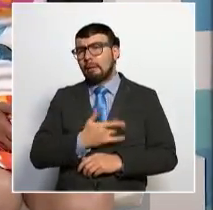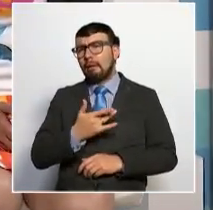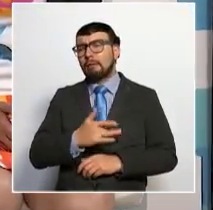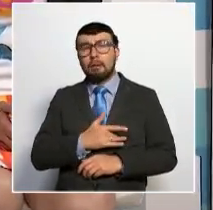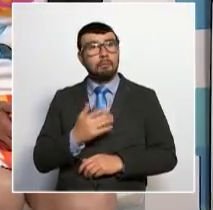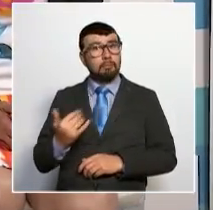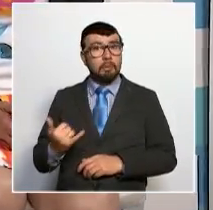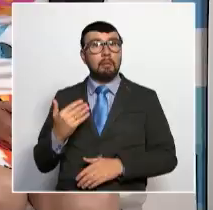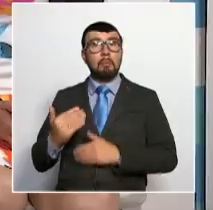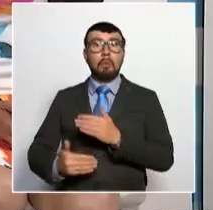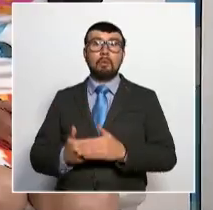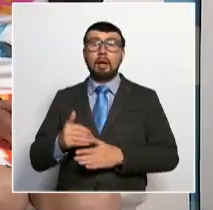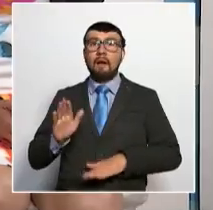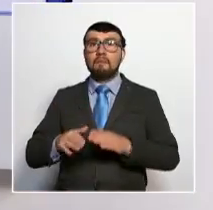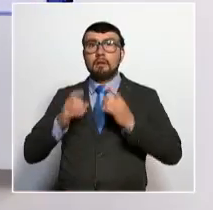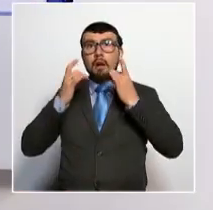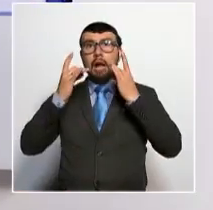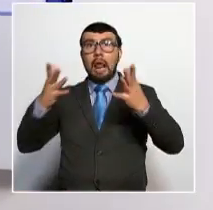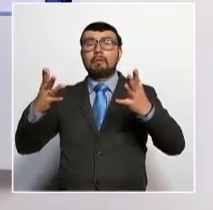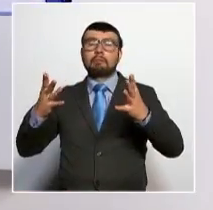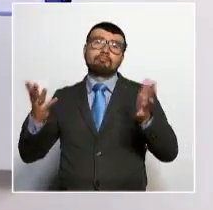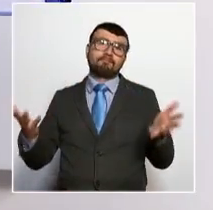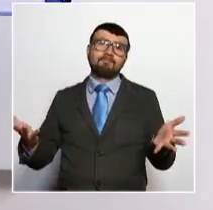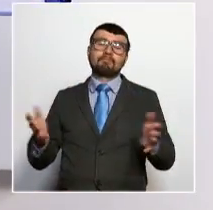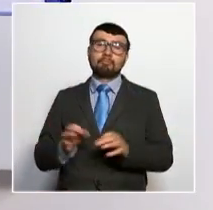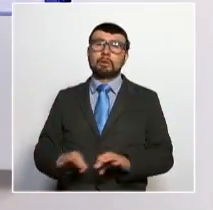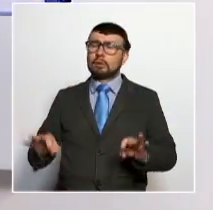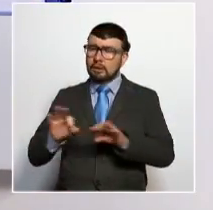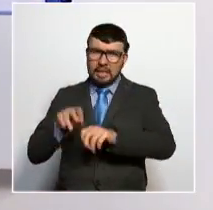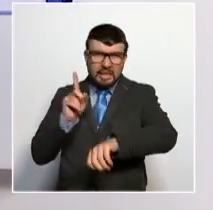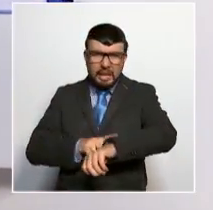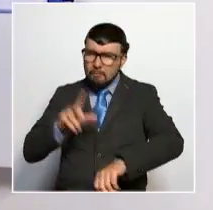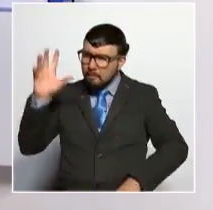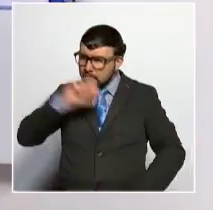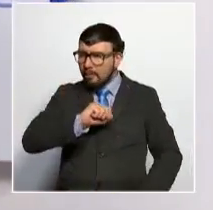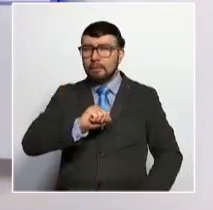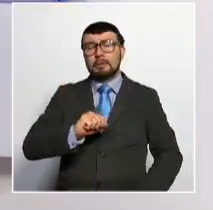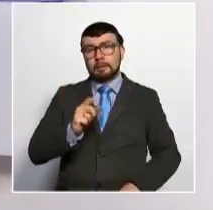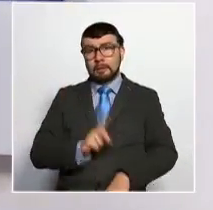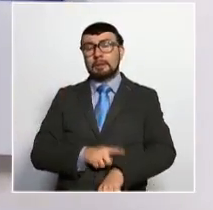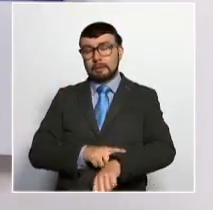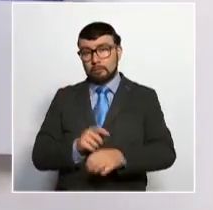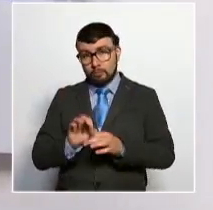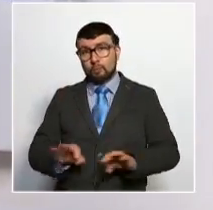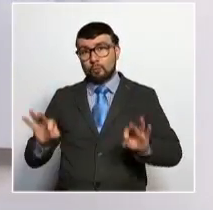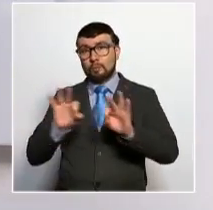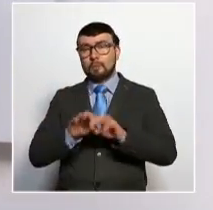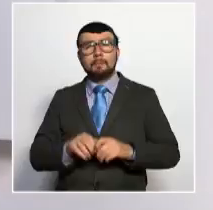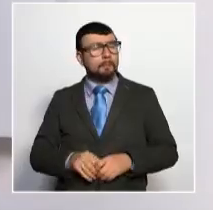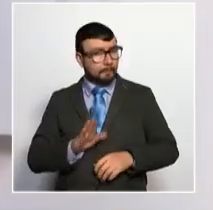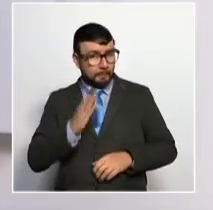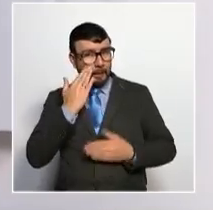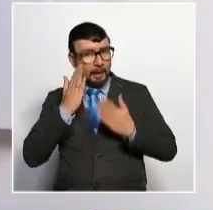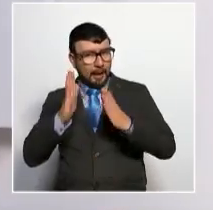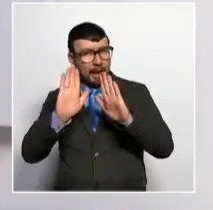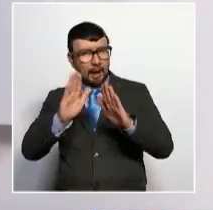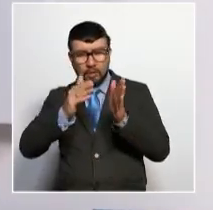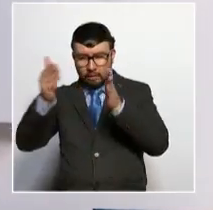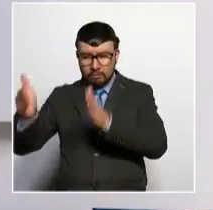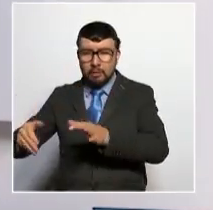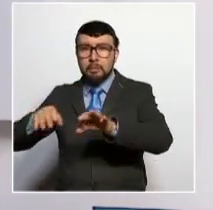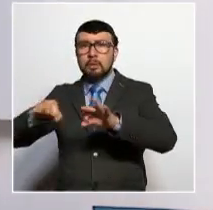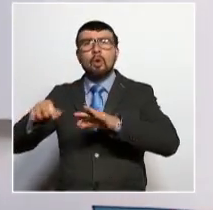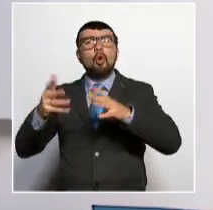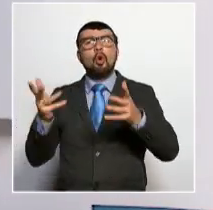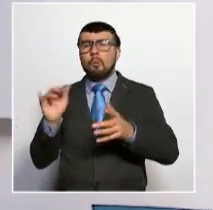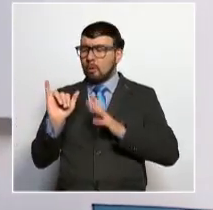proceso es mucho más grave. Vamos a ir a este corte comerciales. Quiero que estén muy atentos porque vamos a hablar un poco de la anatomía del sistema